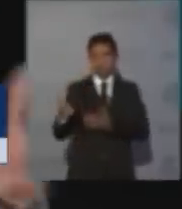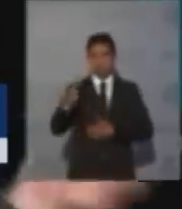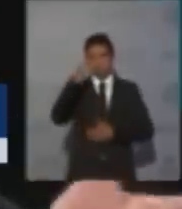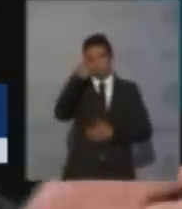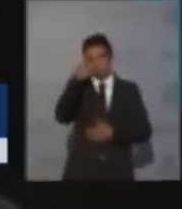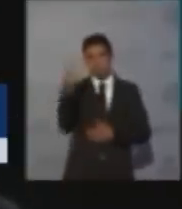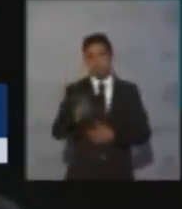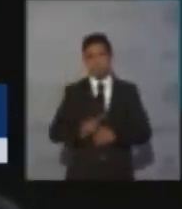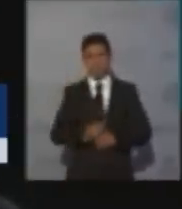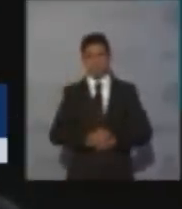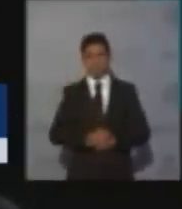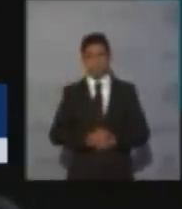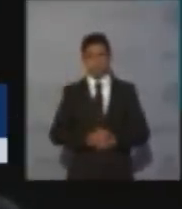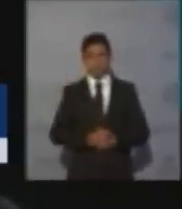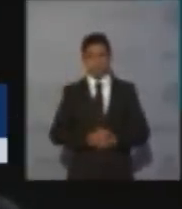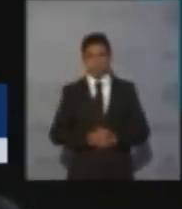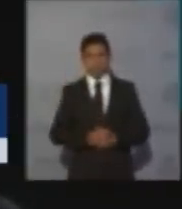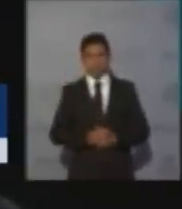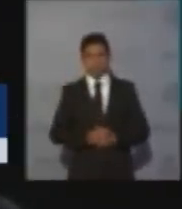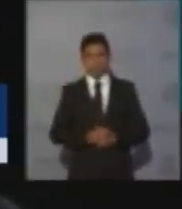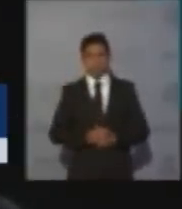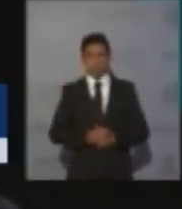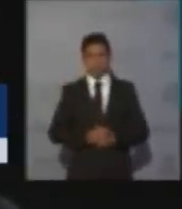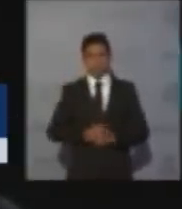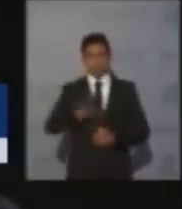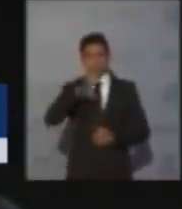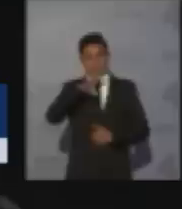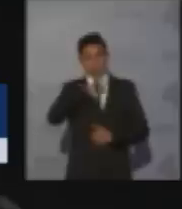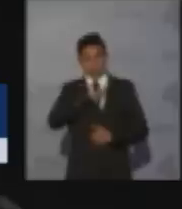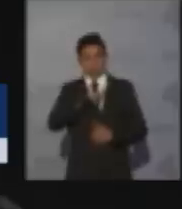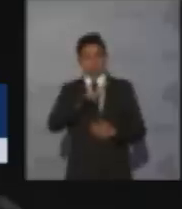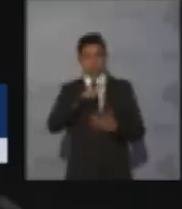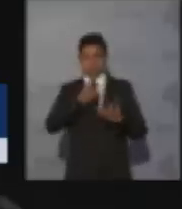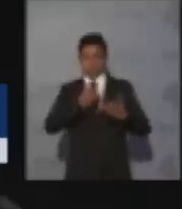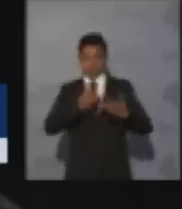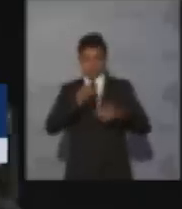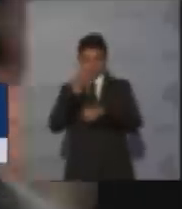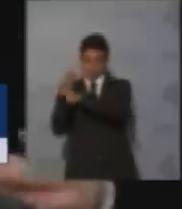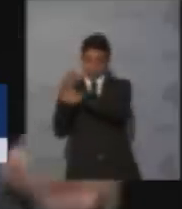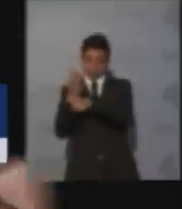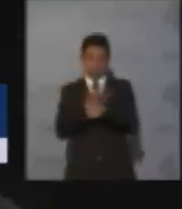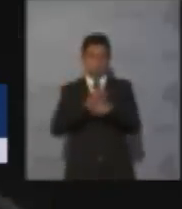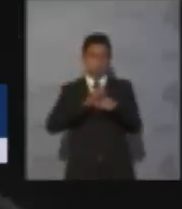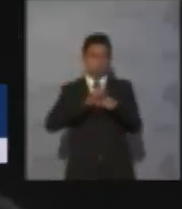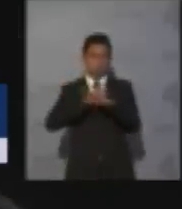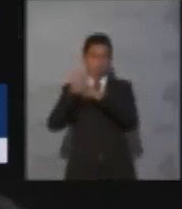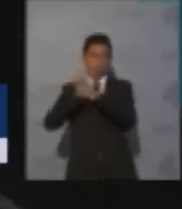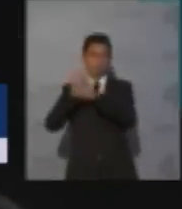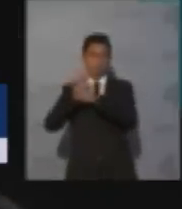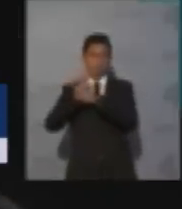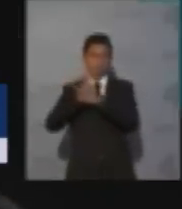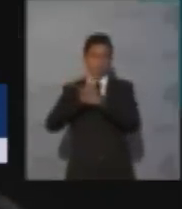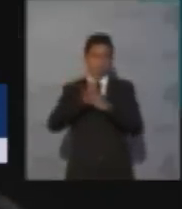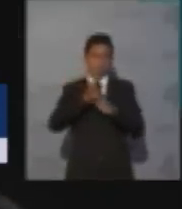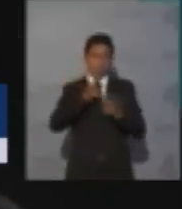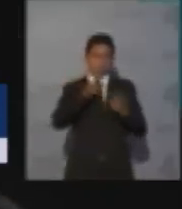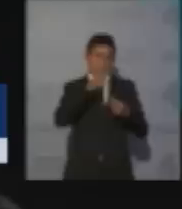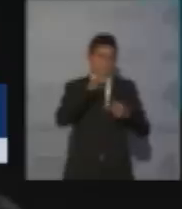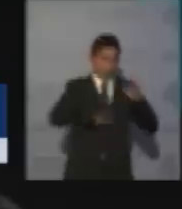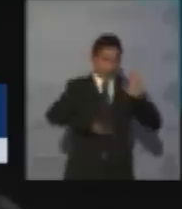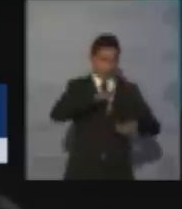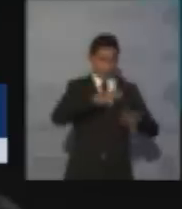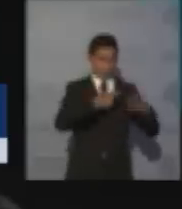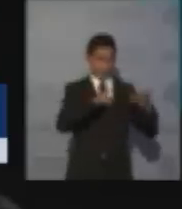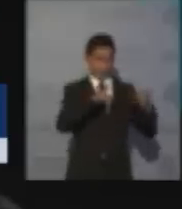de salud. Aquí hay que decirlo, no el objetivo, o sea, la estas dos personas que llegaron como